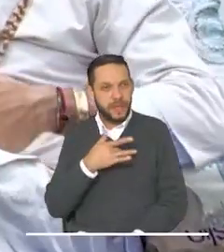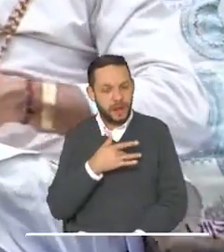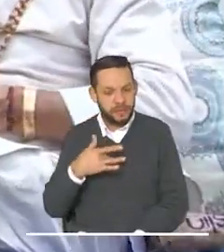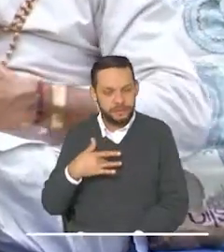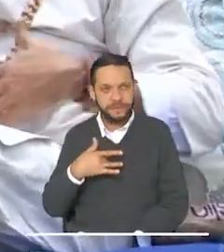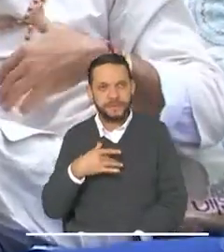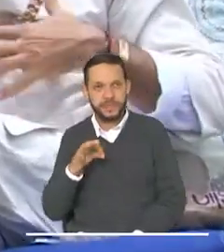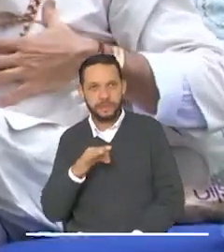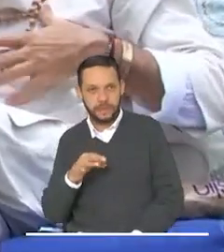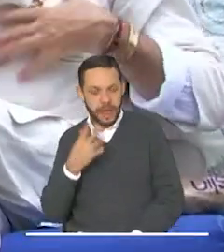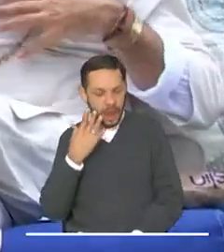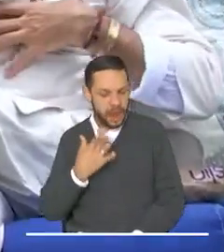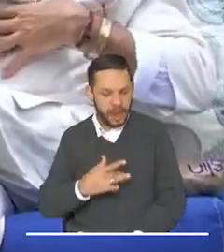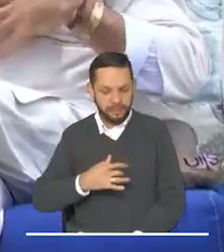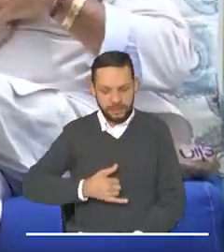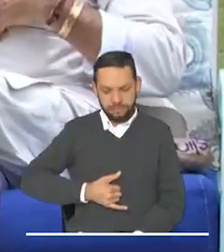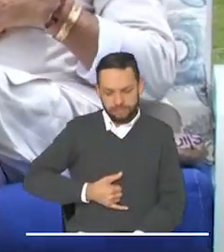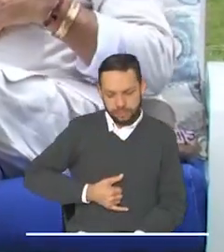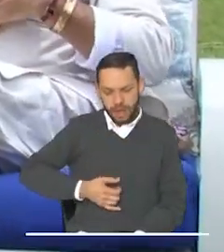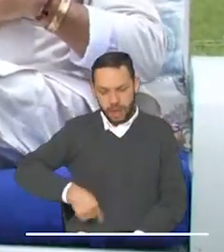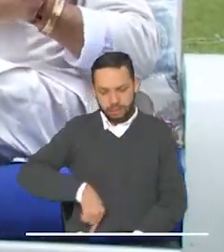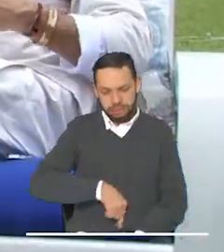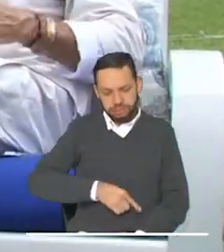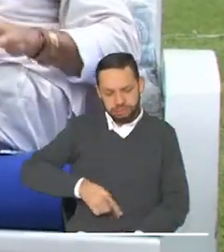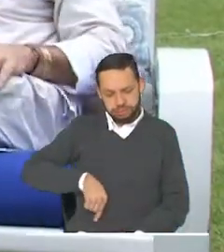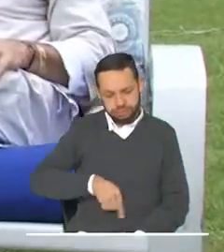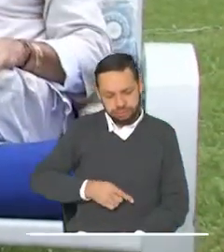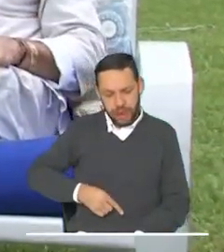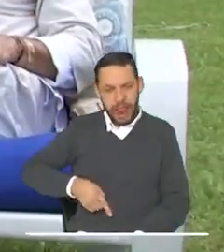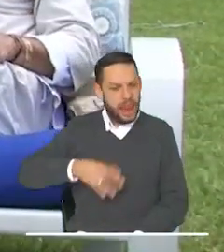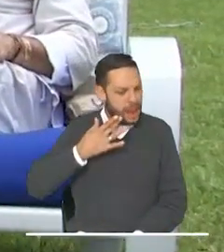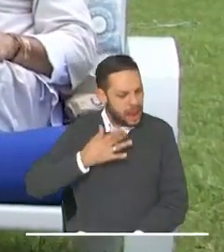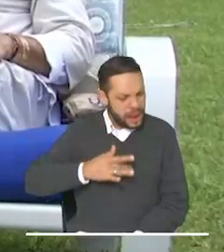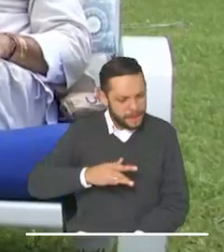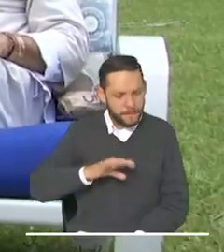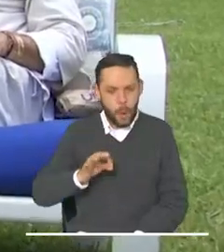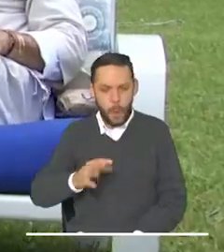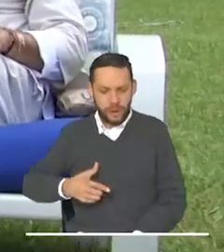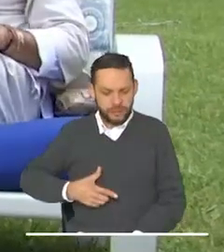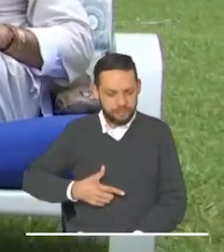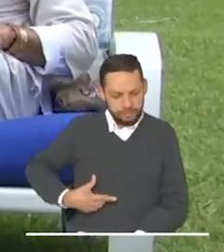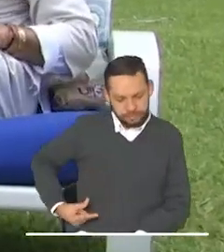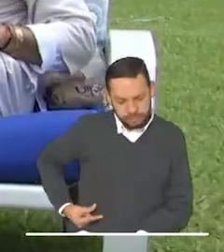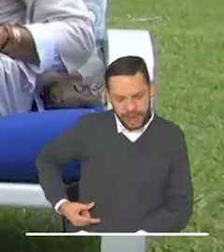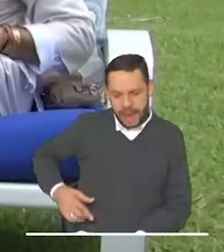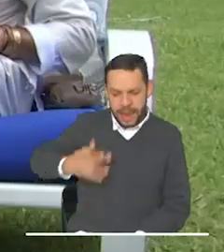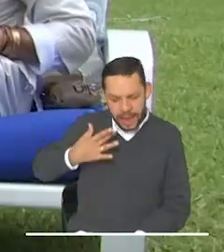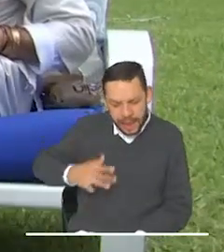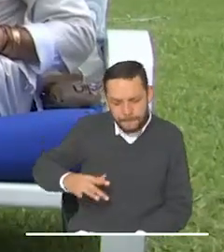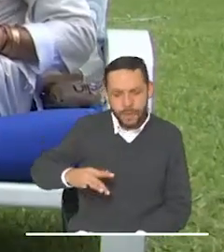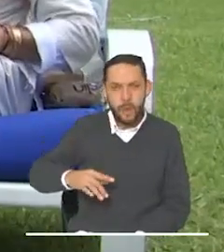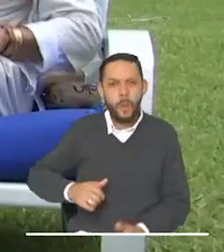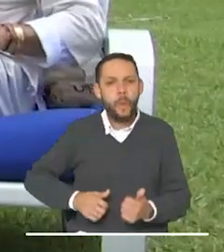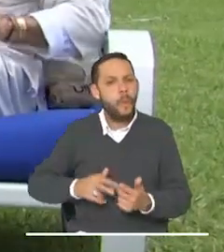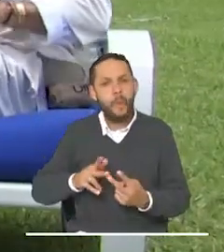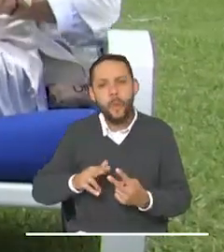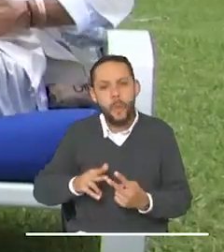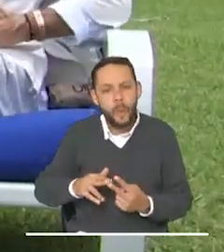limpio mi intestino mi hígado quiero mejorar mi sistema cardiovascular puedo tener una mejor Salud Mental